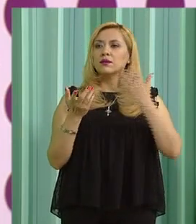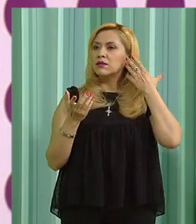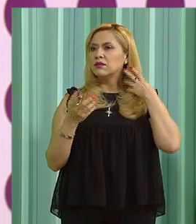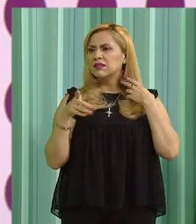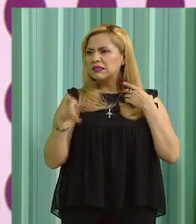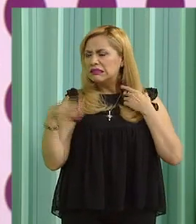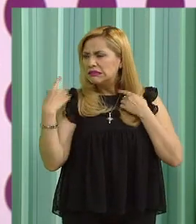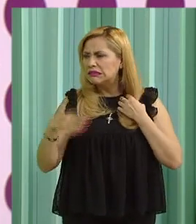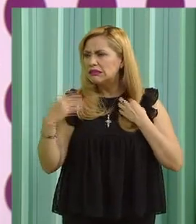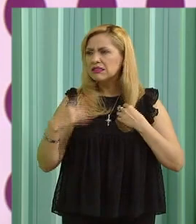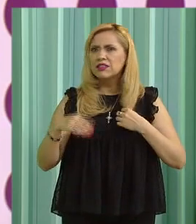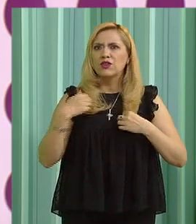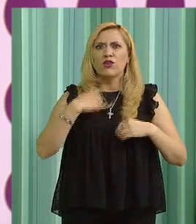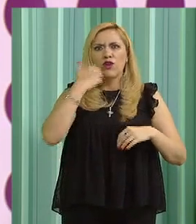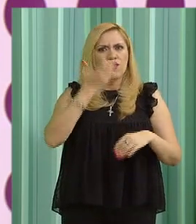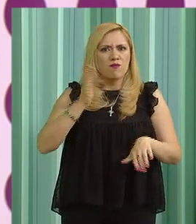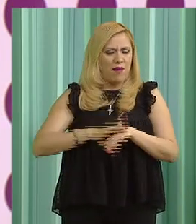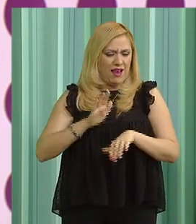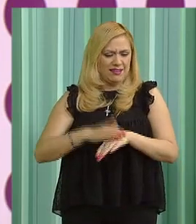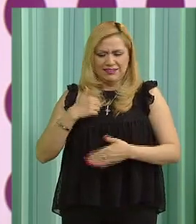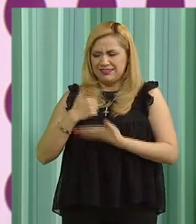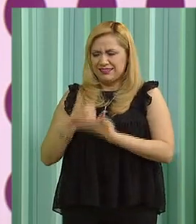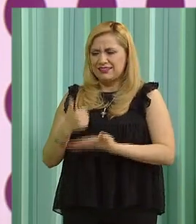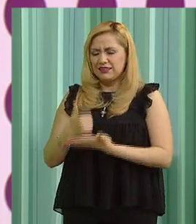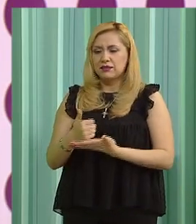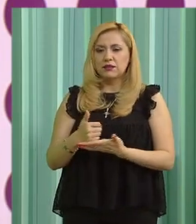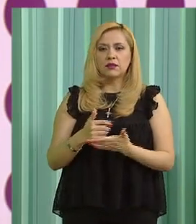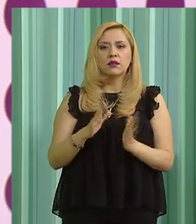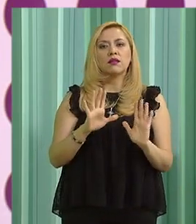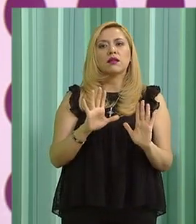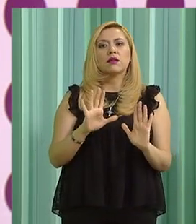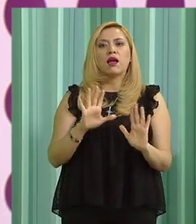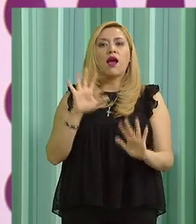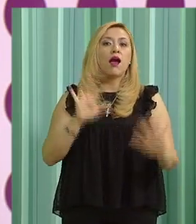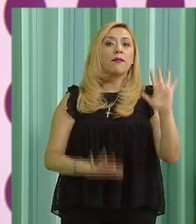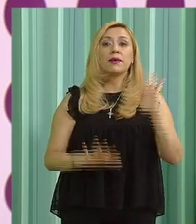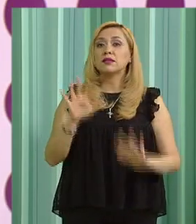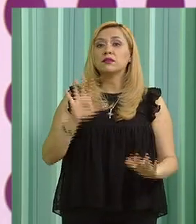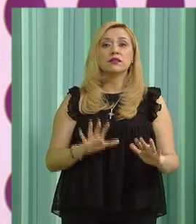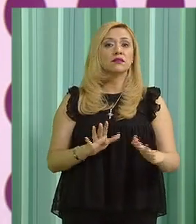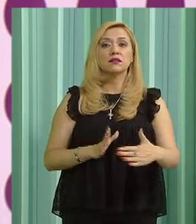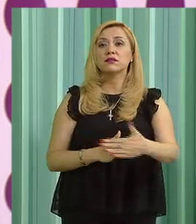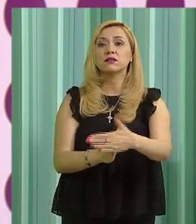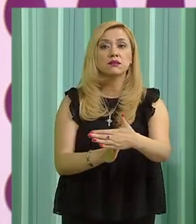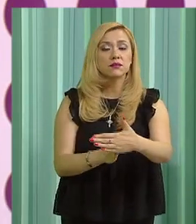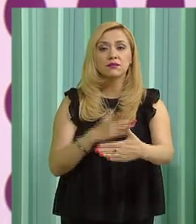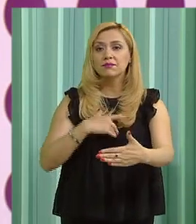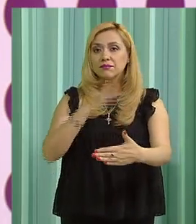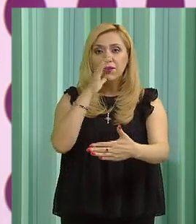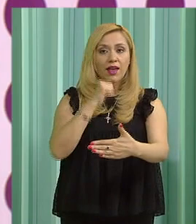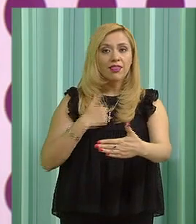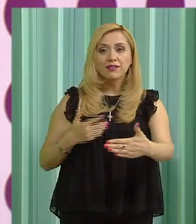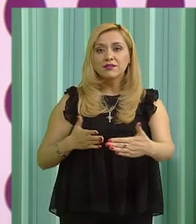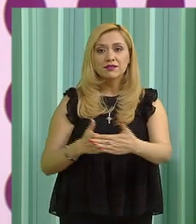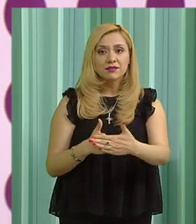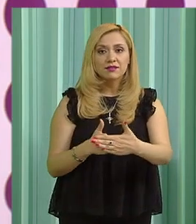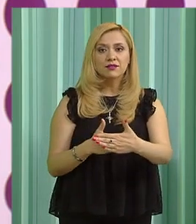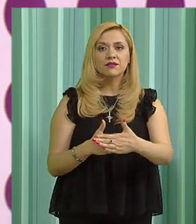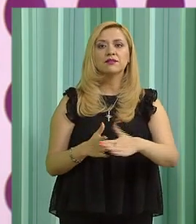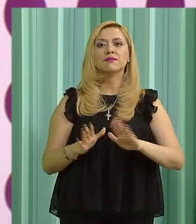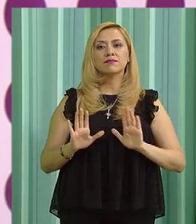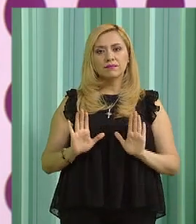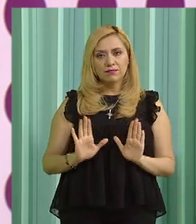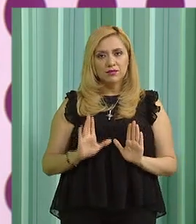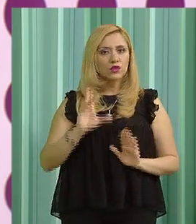historias terribles y queremos hacer cosas para que la gente se sienta mejor, ¿no? Pero si sabemos hasta dónde llegamos también, pues también